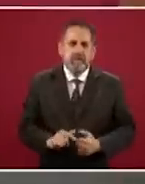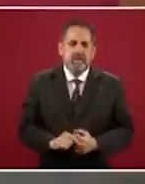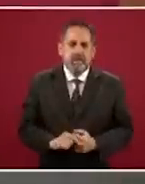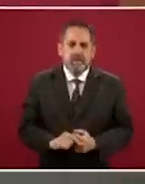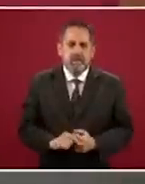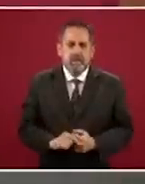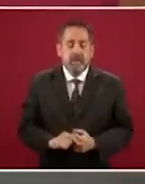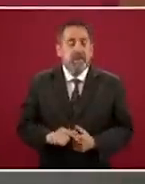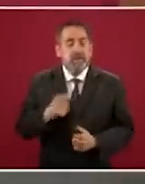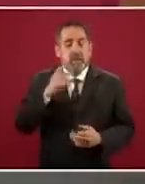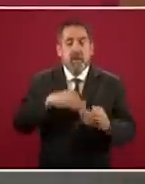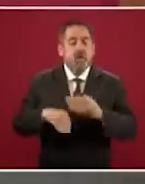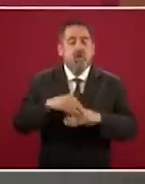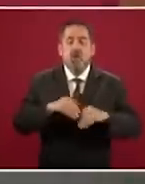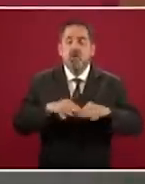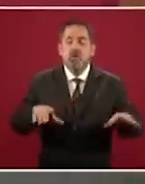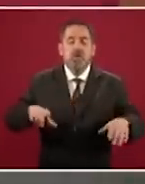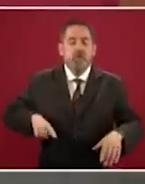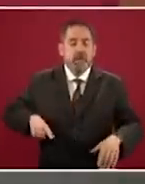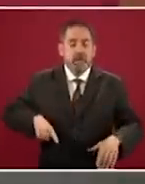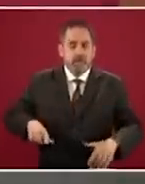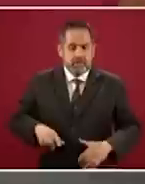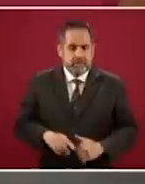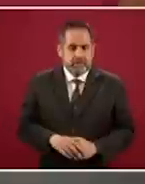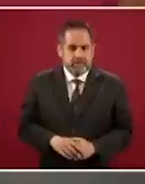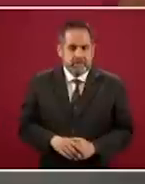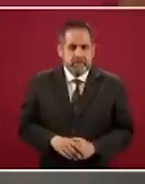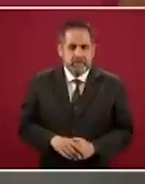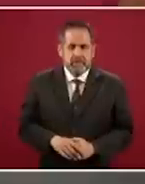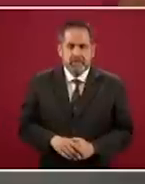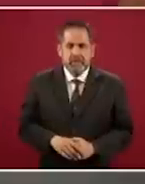a toda la estructura gubernamental,